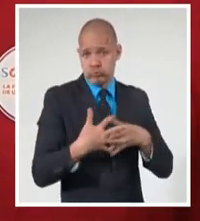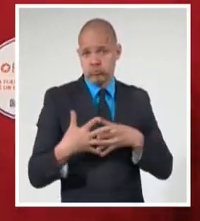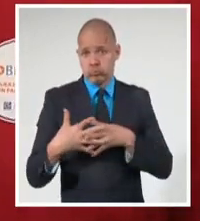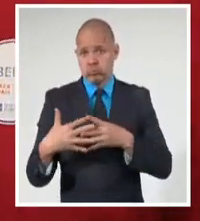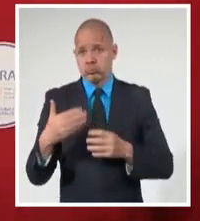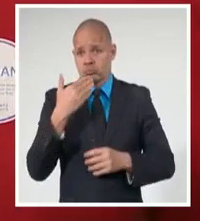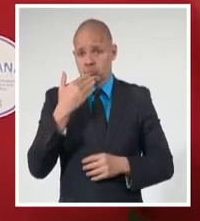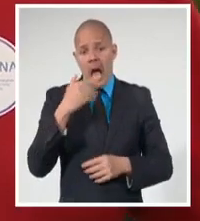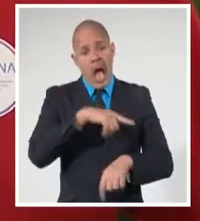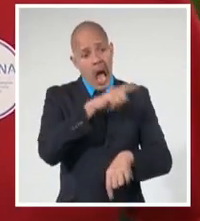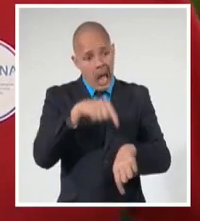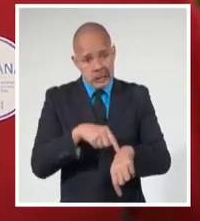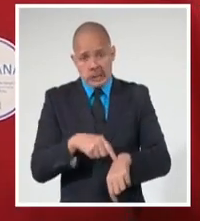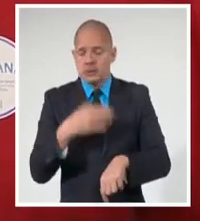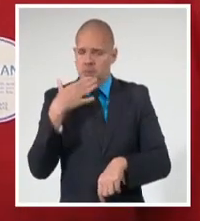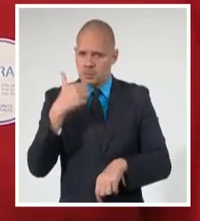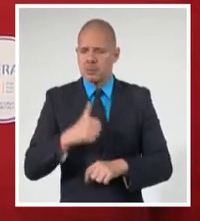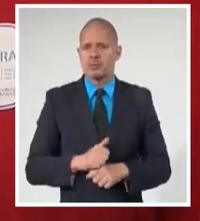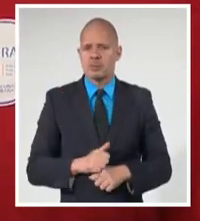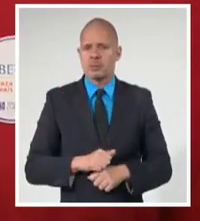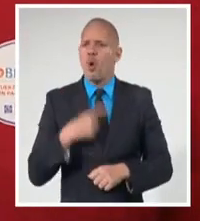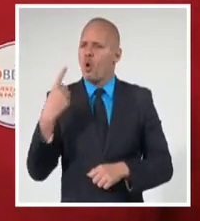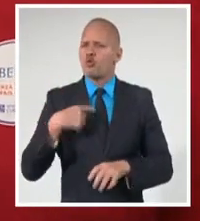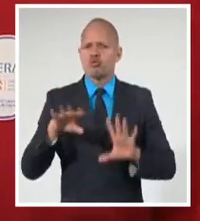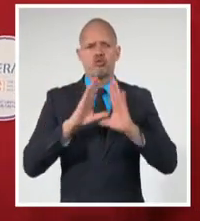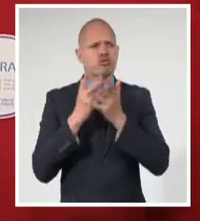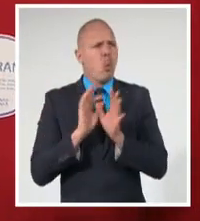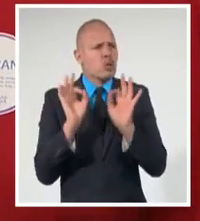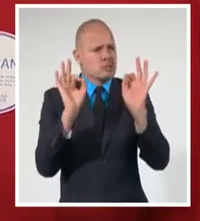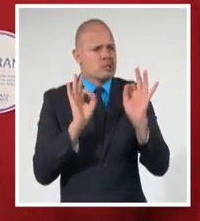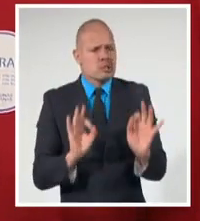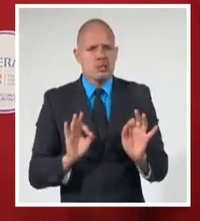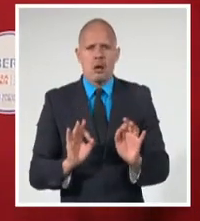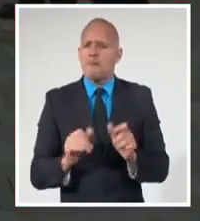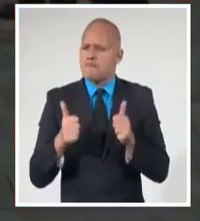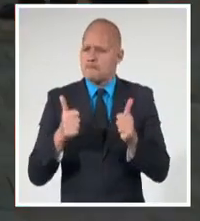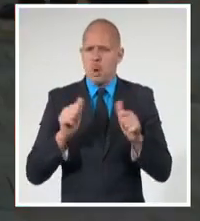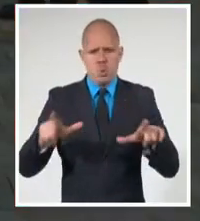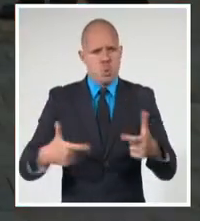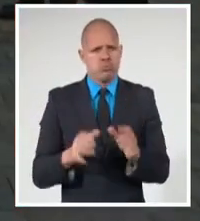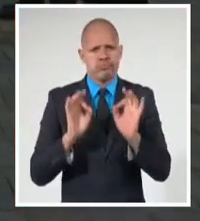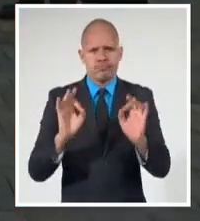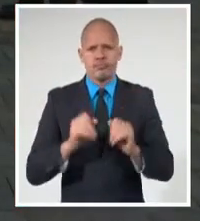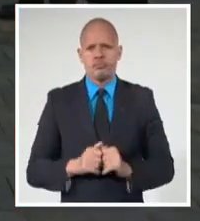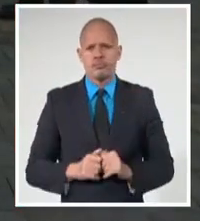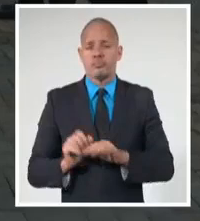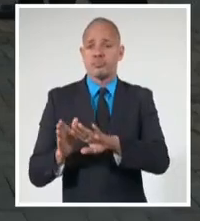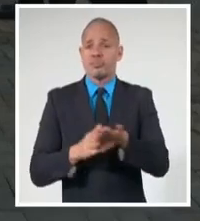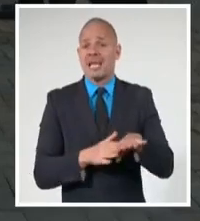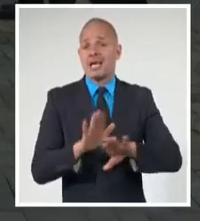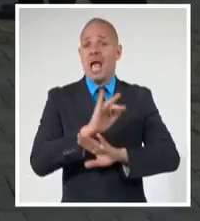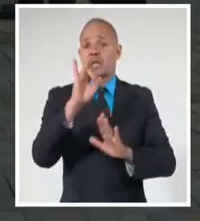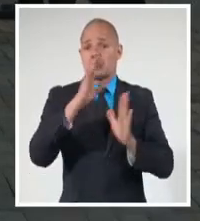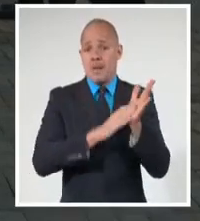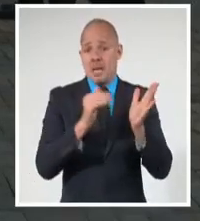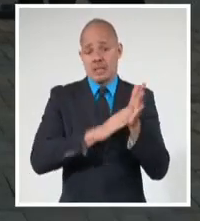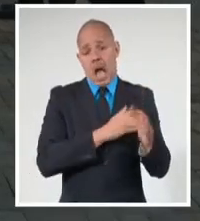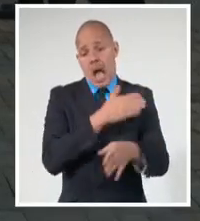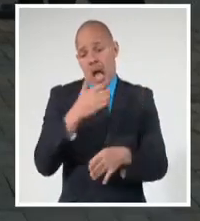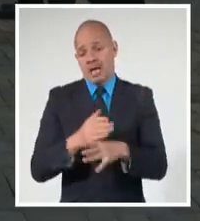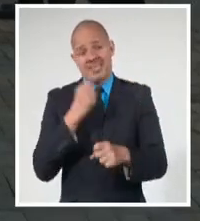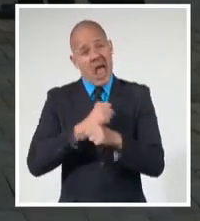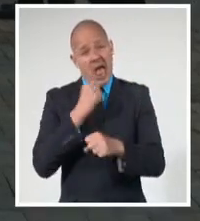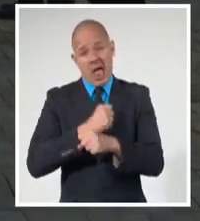momento en que estamos manteniendo los diseños con el rigor y los estilos que queríamos conservar. Luego de 7 meses de ardua labor,